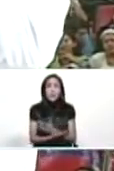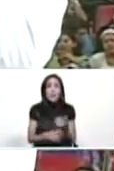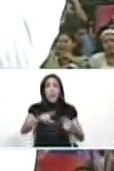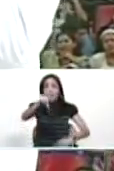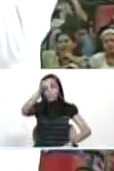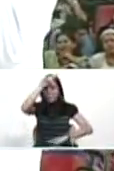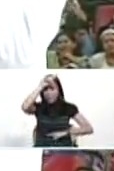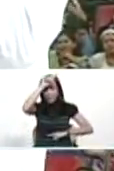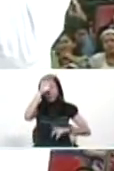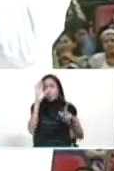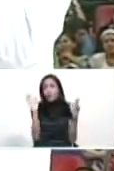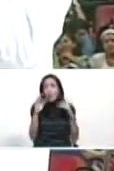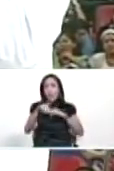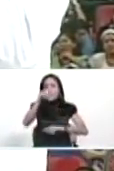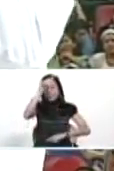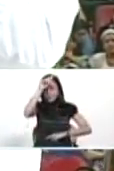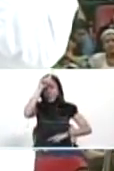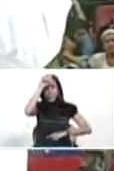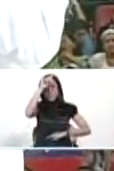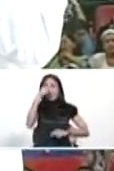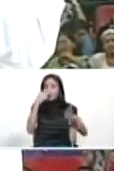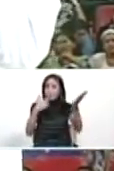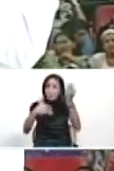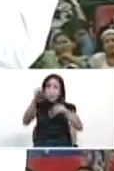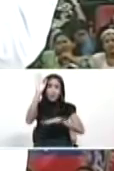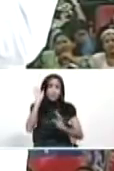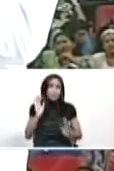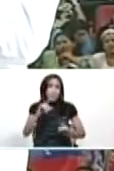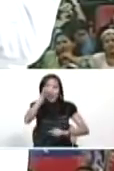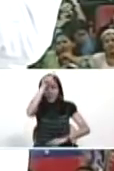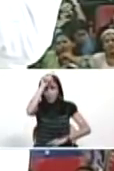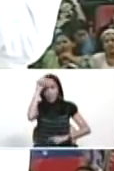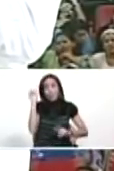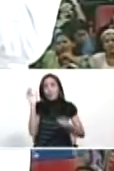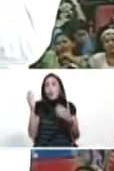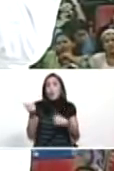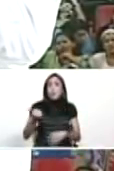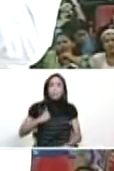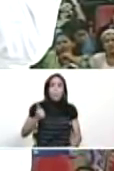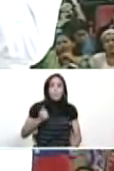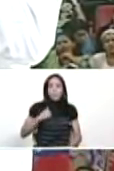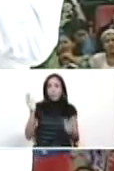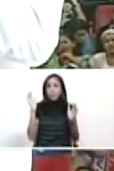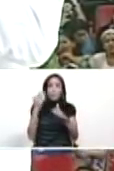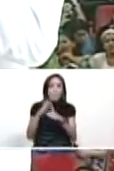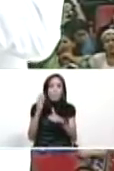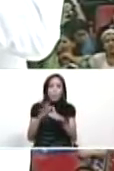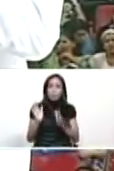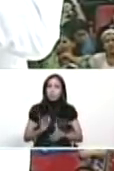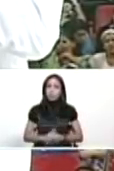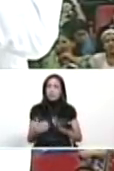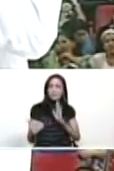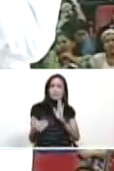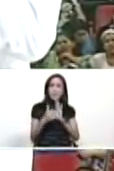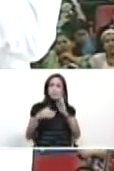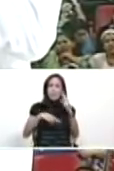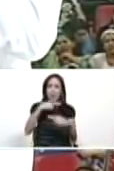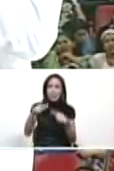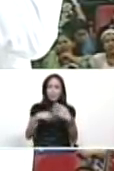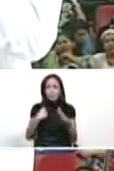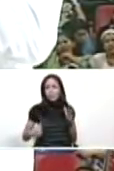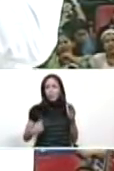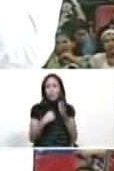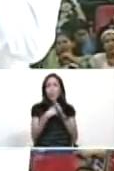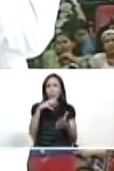contraofensiva que haga polvo a la contrarrevolución, al golpismo,